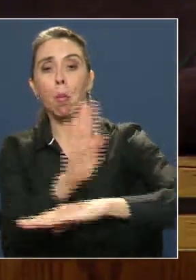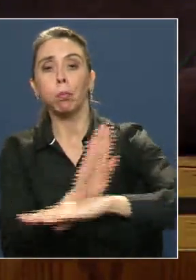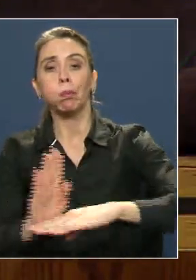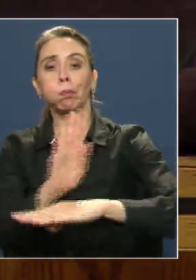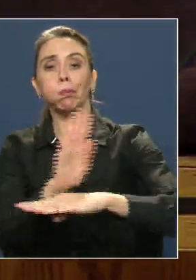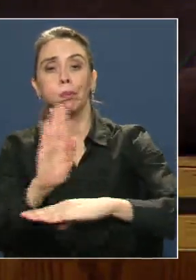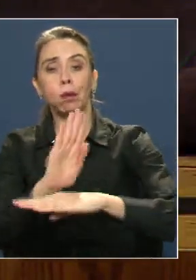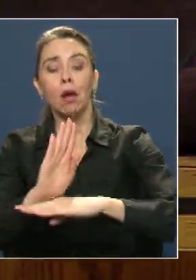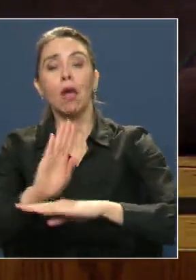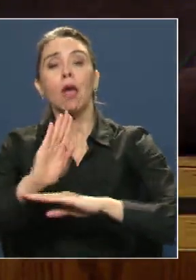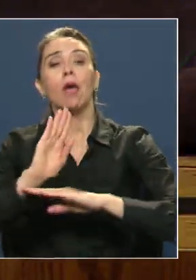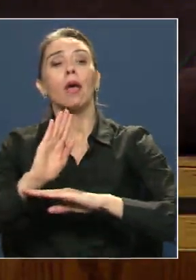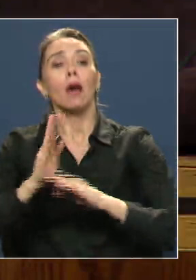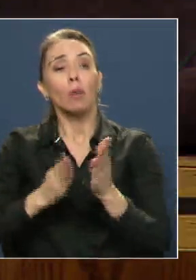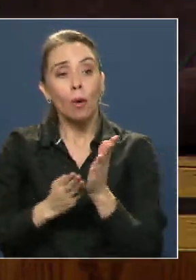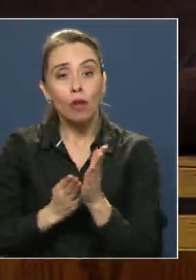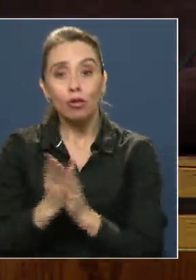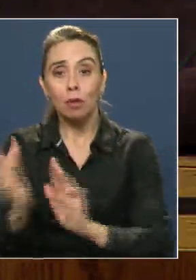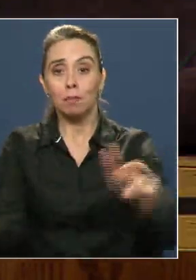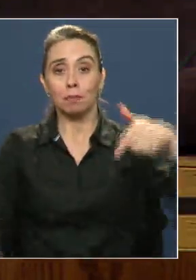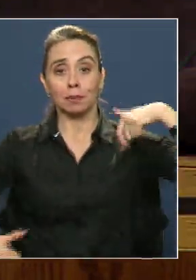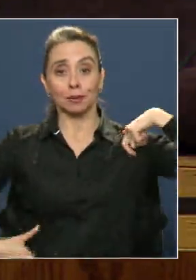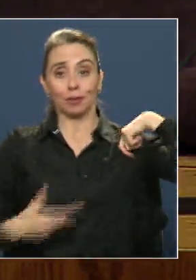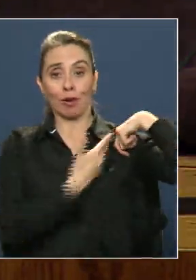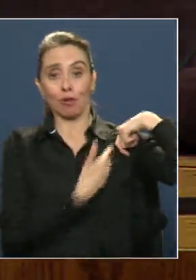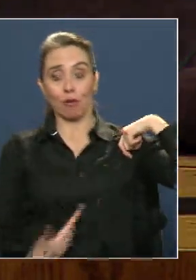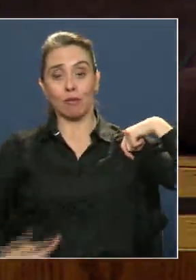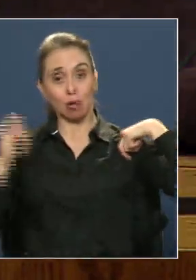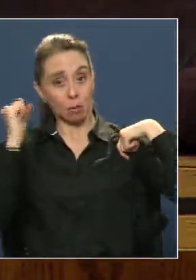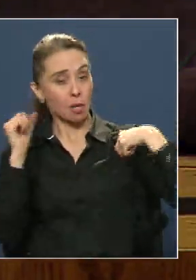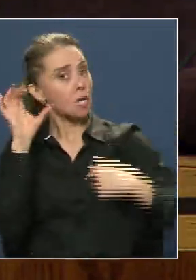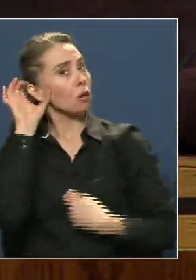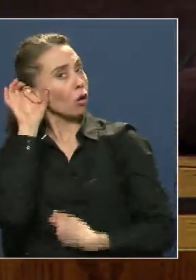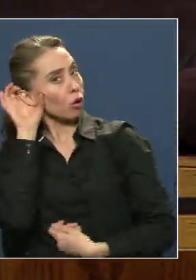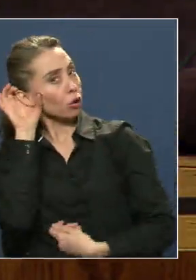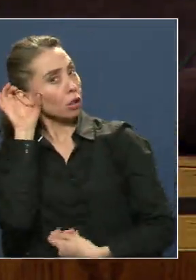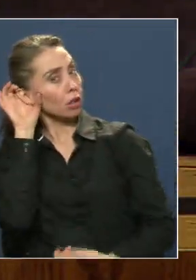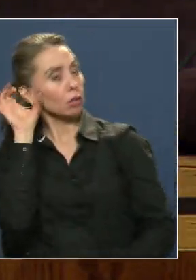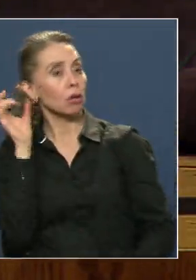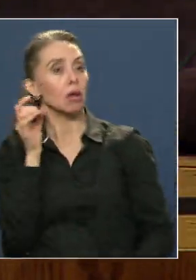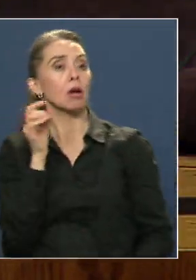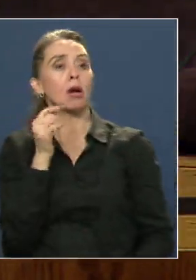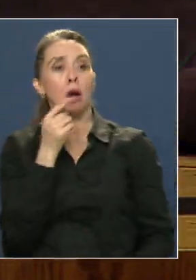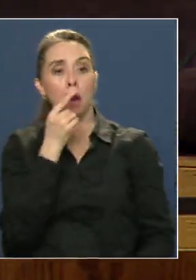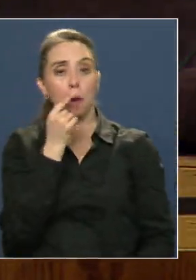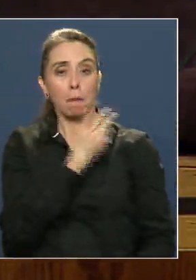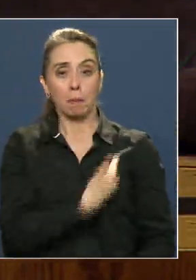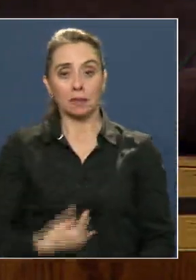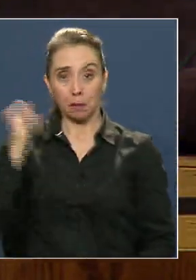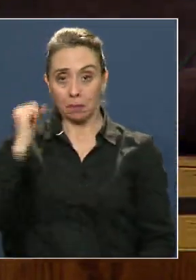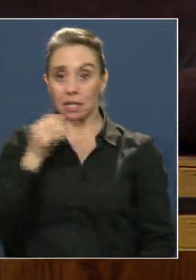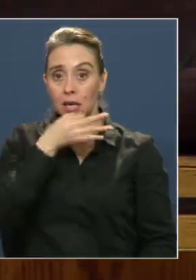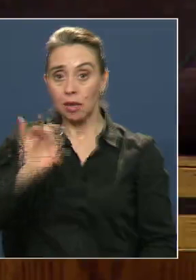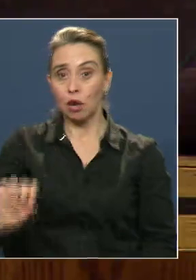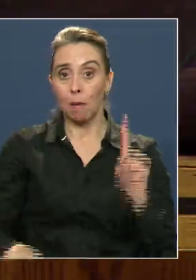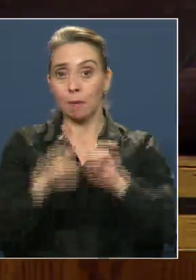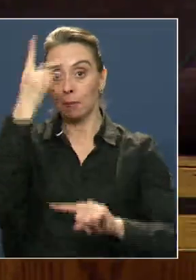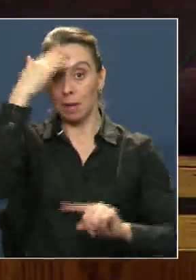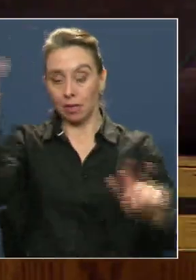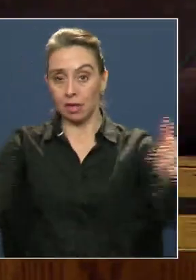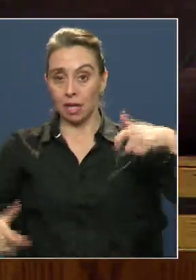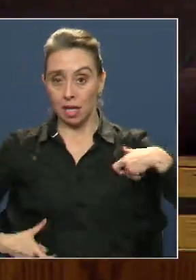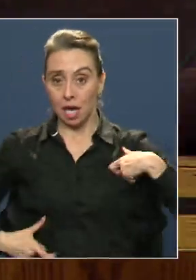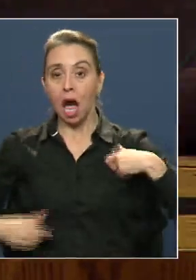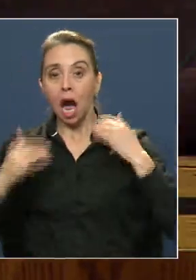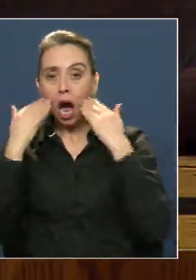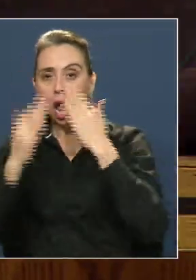Poco tiempo después de iniciado el gobierno, y quizás oyendo la inquietud que el presidente Piñera planteó el primer día de poner a los